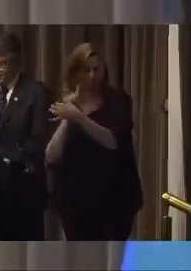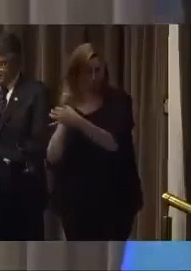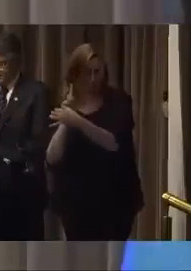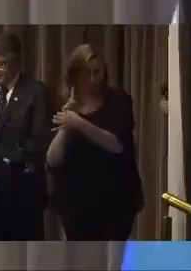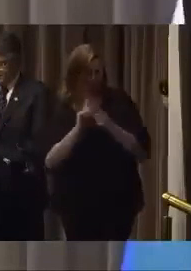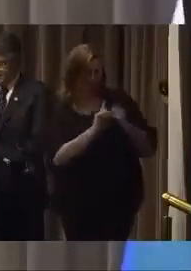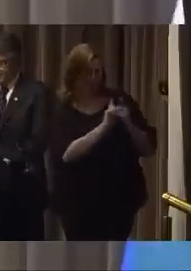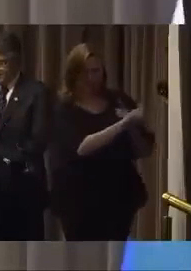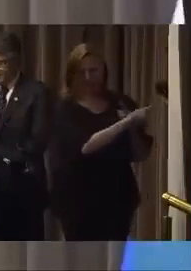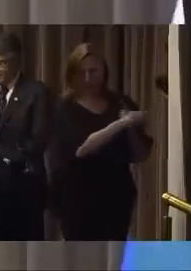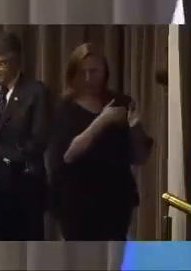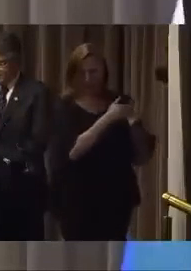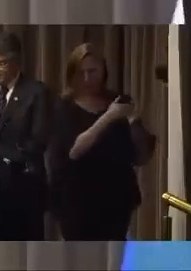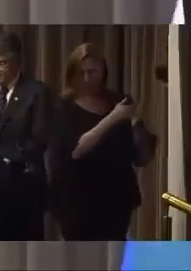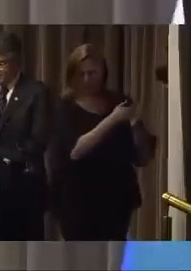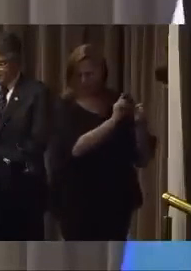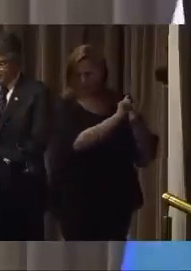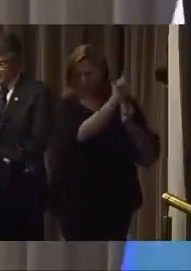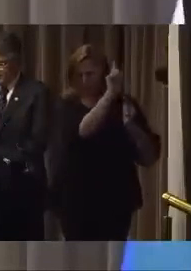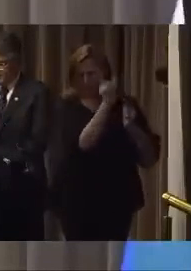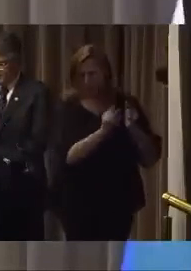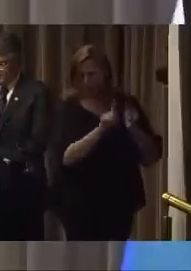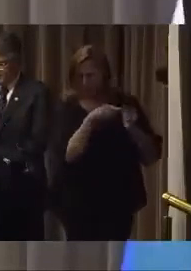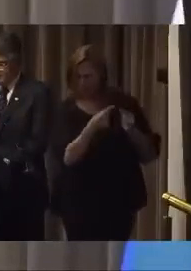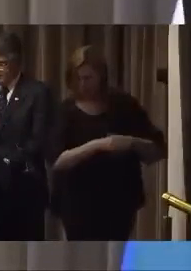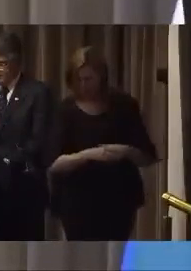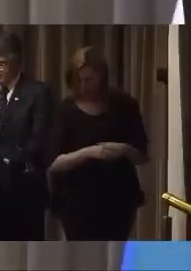las incubadoras de empresas de la Universidad Tecnológica.